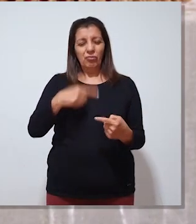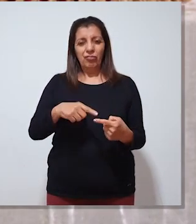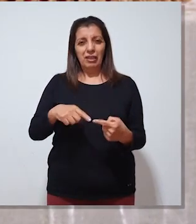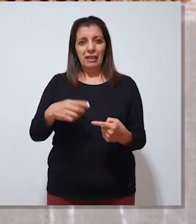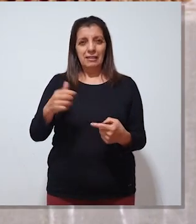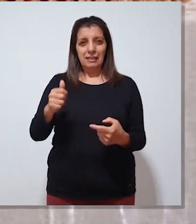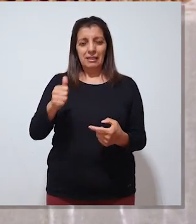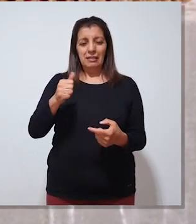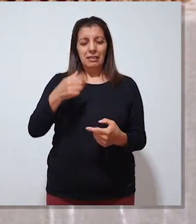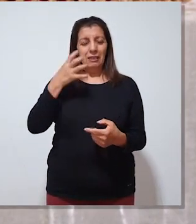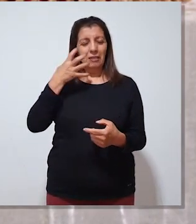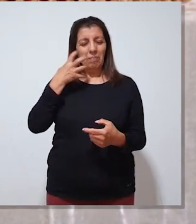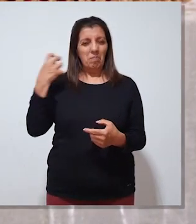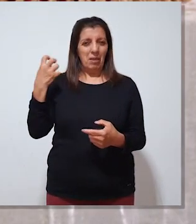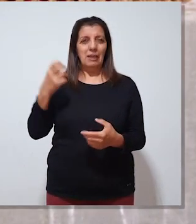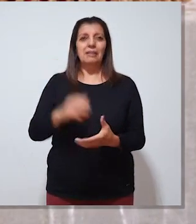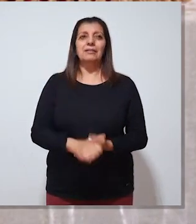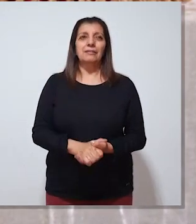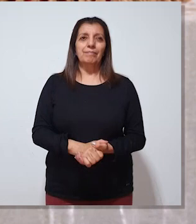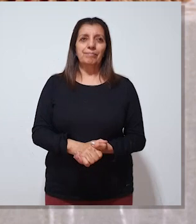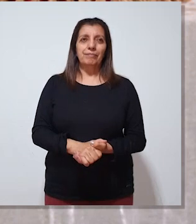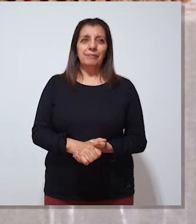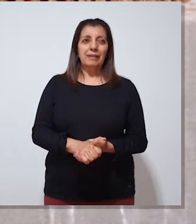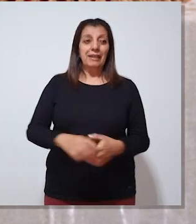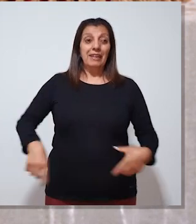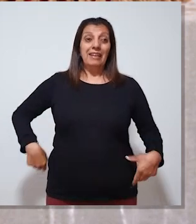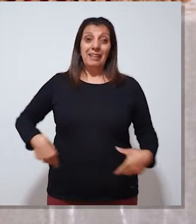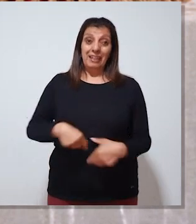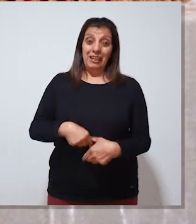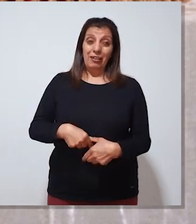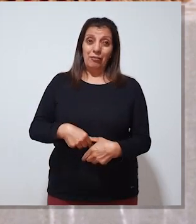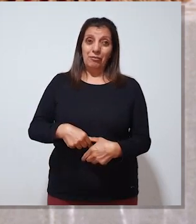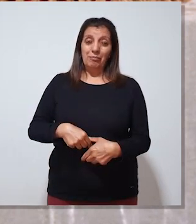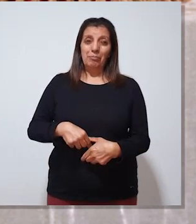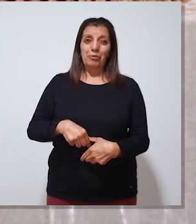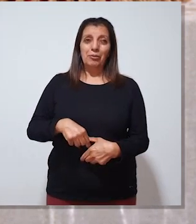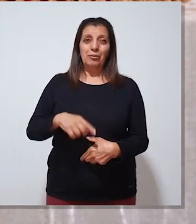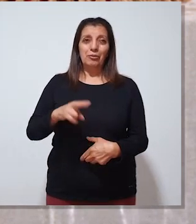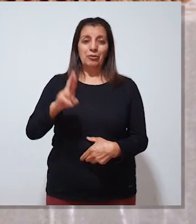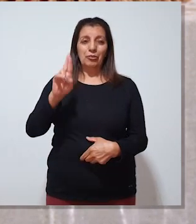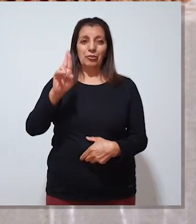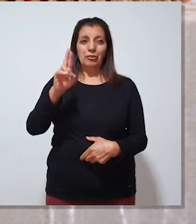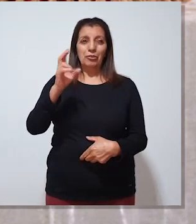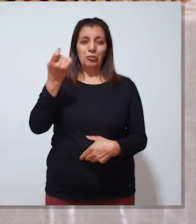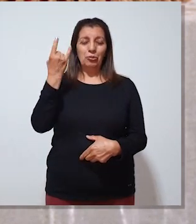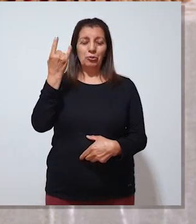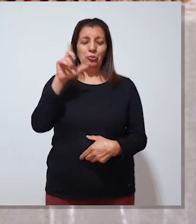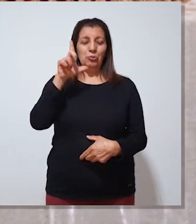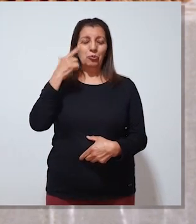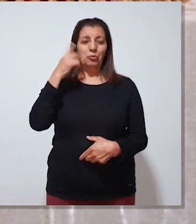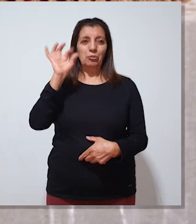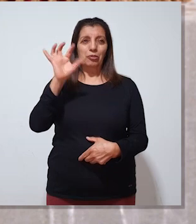En la evocación de Monseñor Rubiolo, me gustaría recordarlo con sus propias palabras al cumplir 50 años